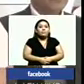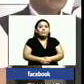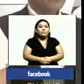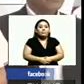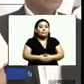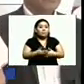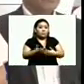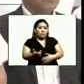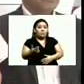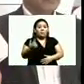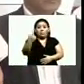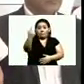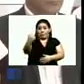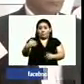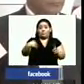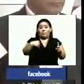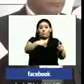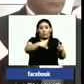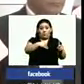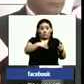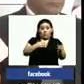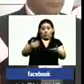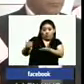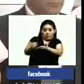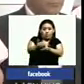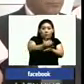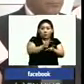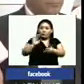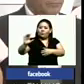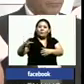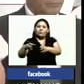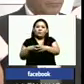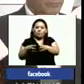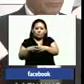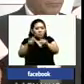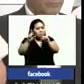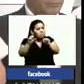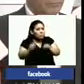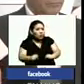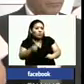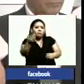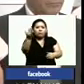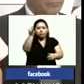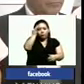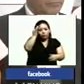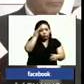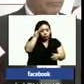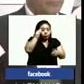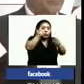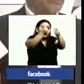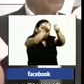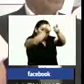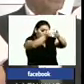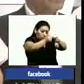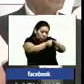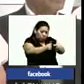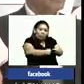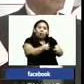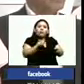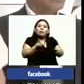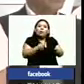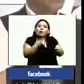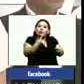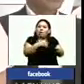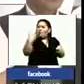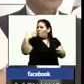El ministro de Hacienda y todo el ejecutivo puedan aprovisionar y puedan presupuestar esos recursos que ya